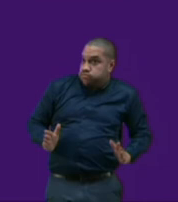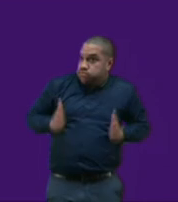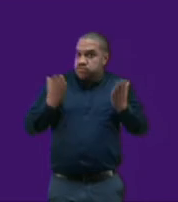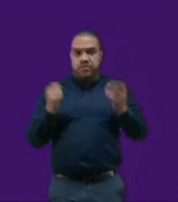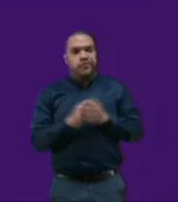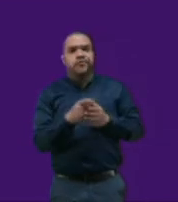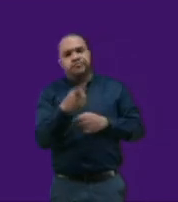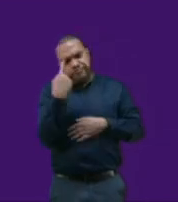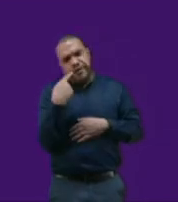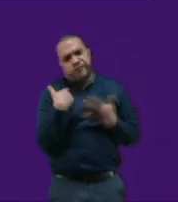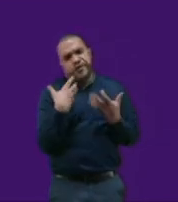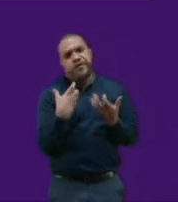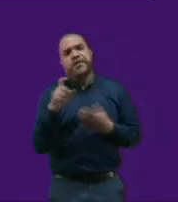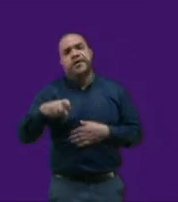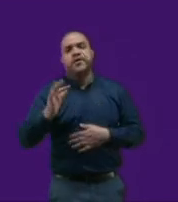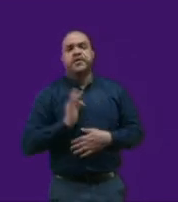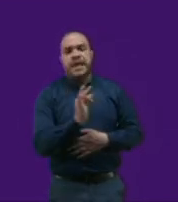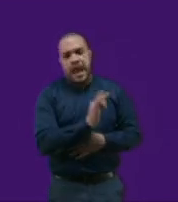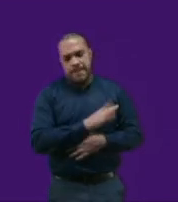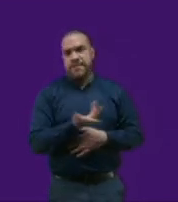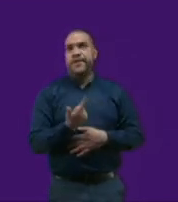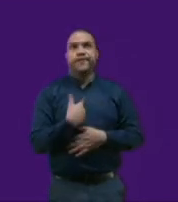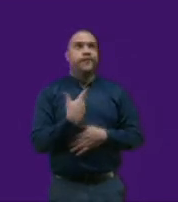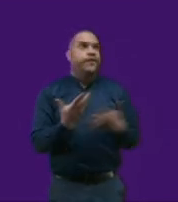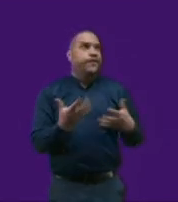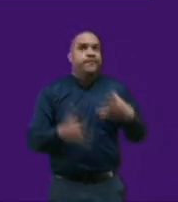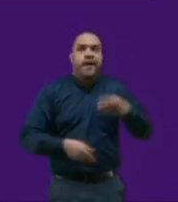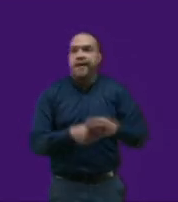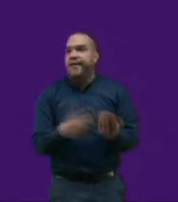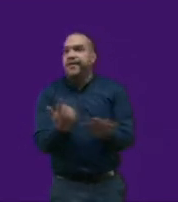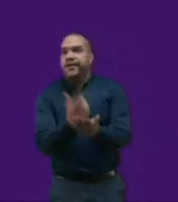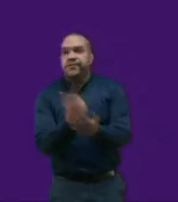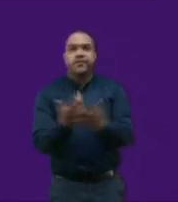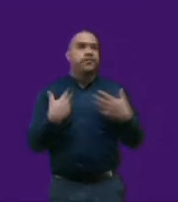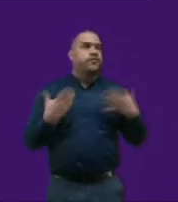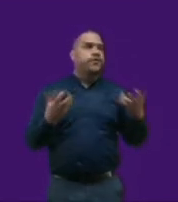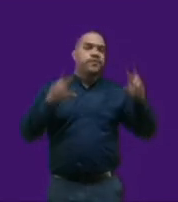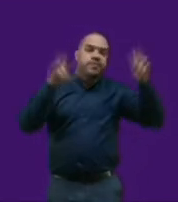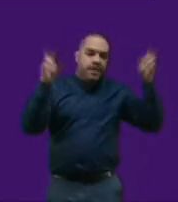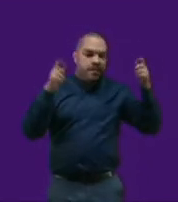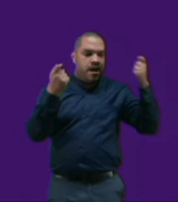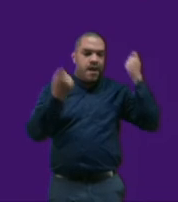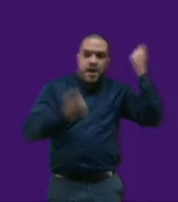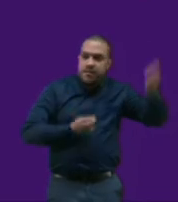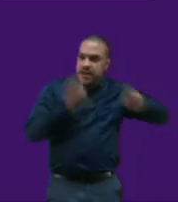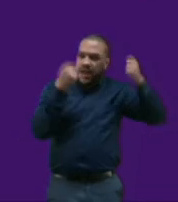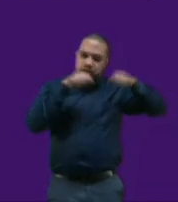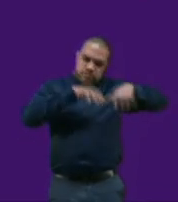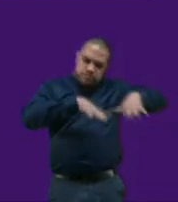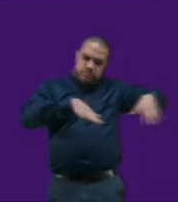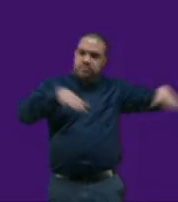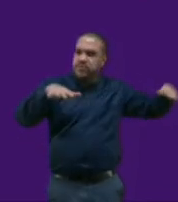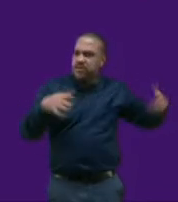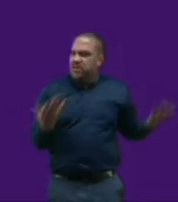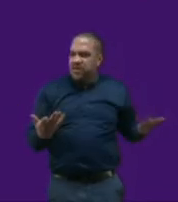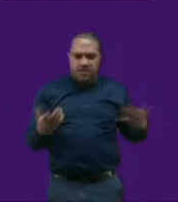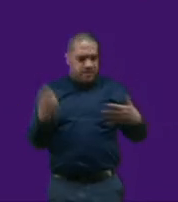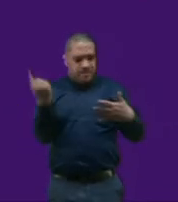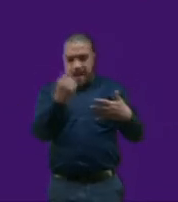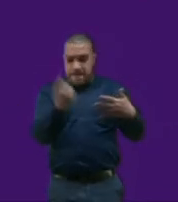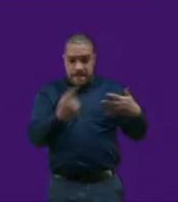tema de un libro, quiere merchandising, lo que tú te puedas imaginar,